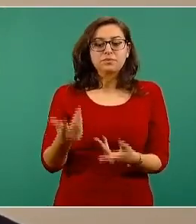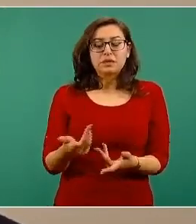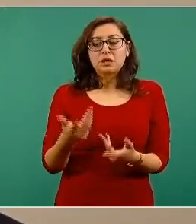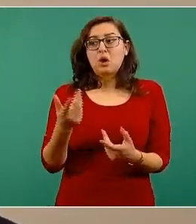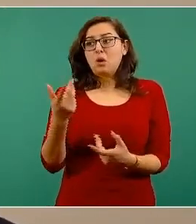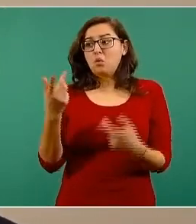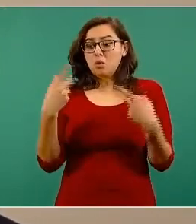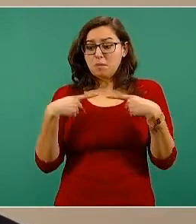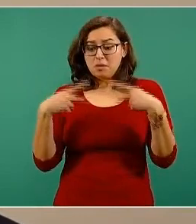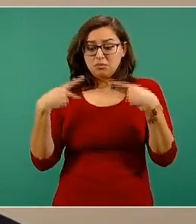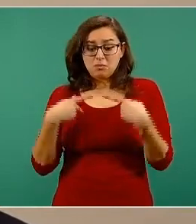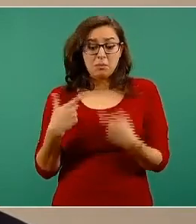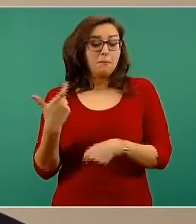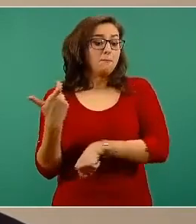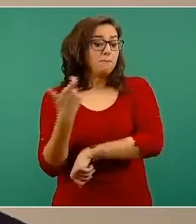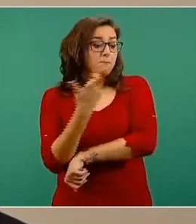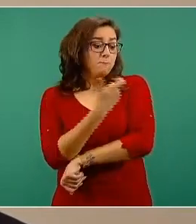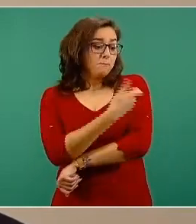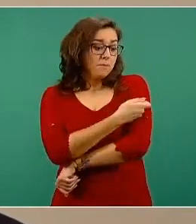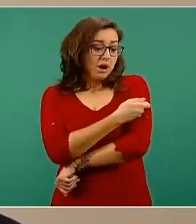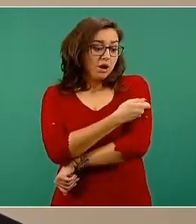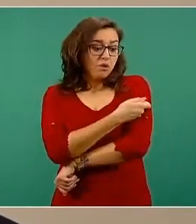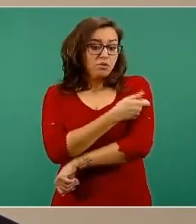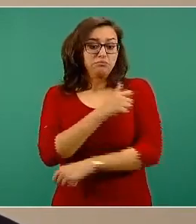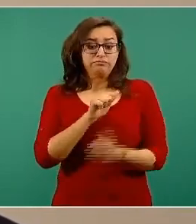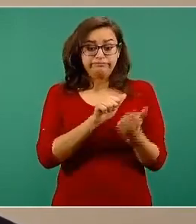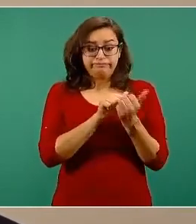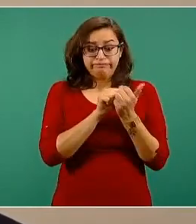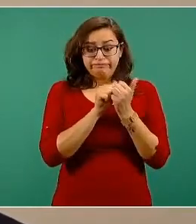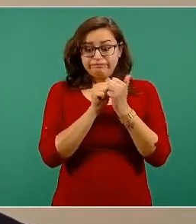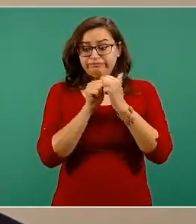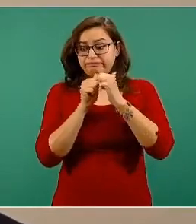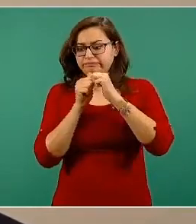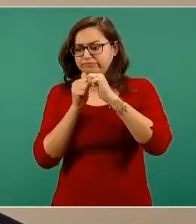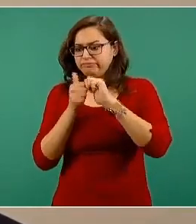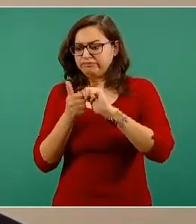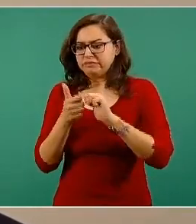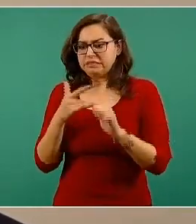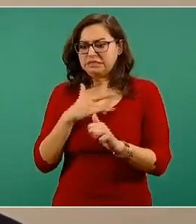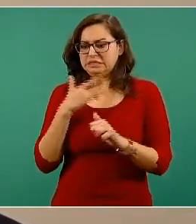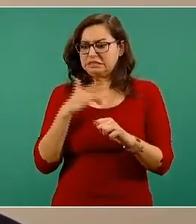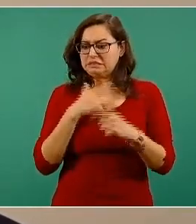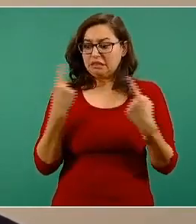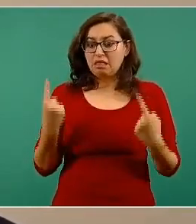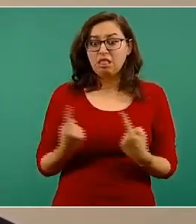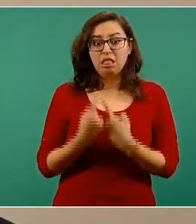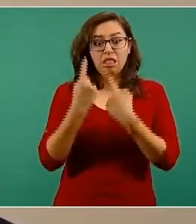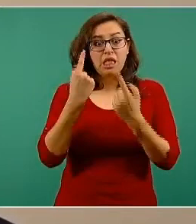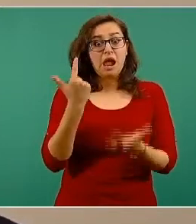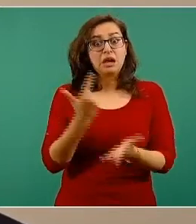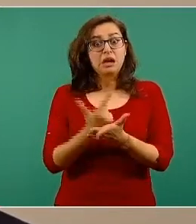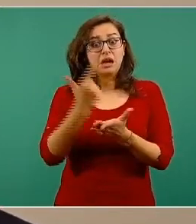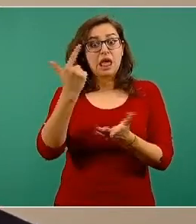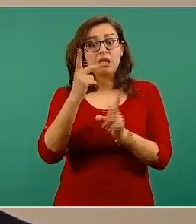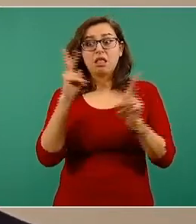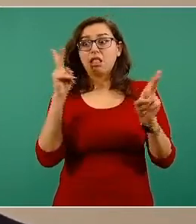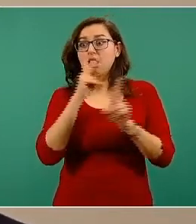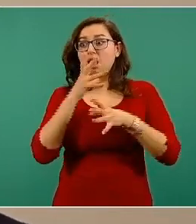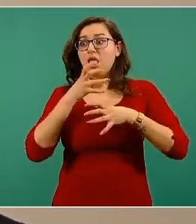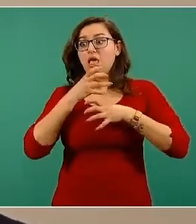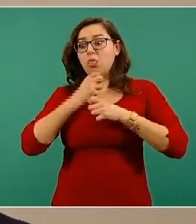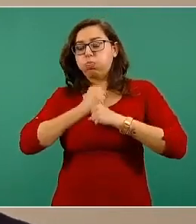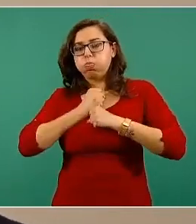vacunada y que ha desarrollado, o en su momento desarrolló una reacción anafiláctica importante a vacunas previas y que